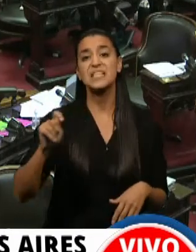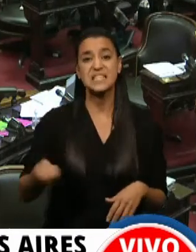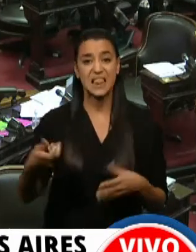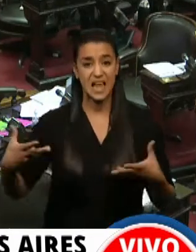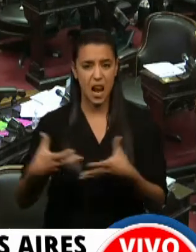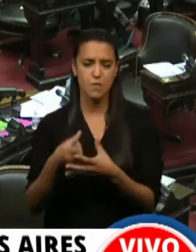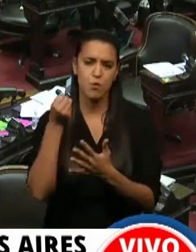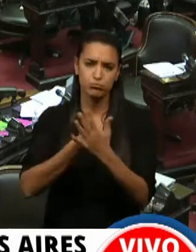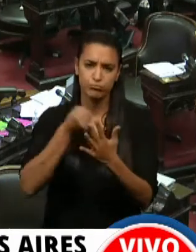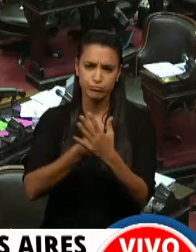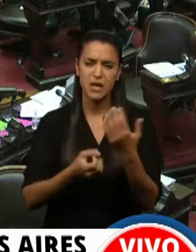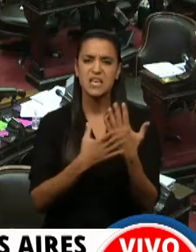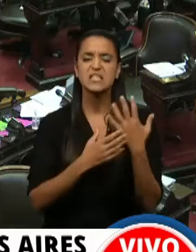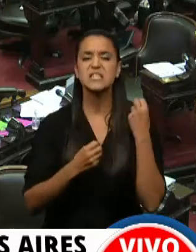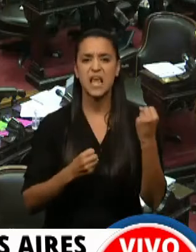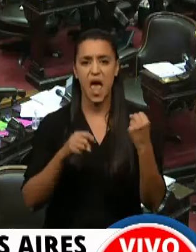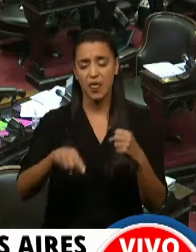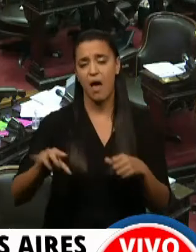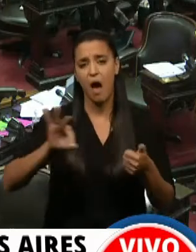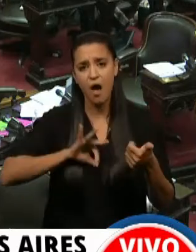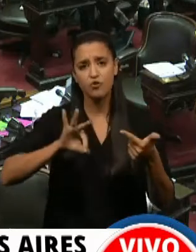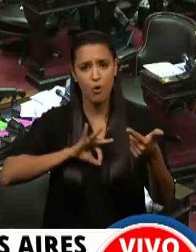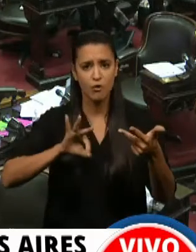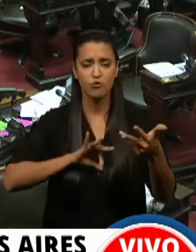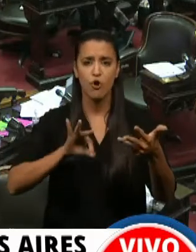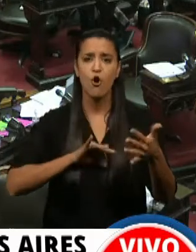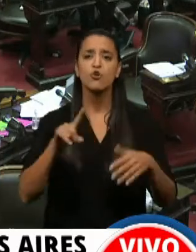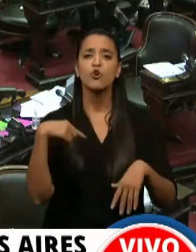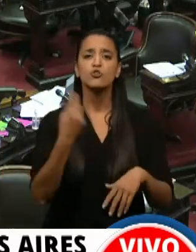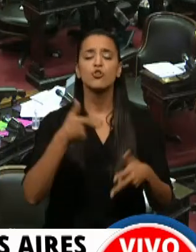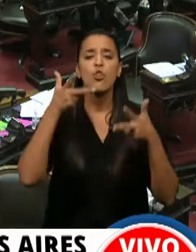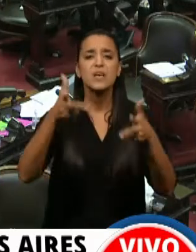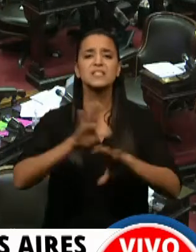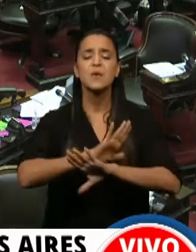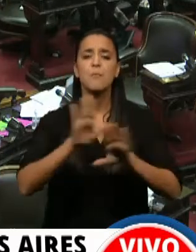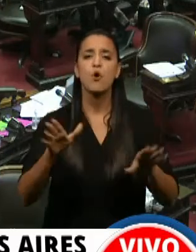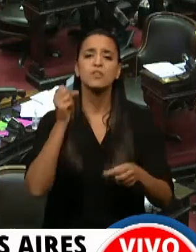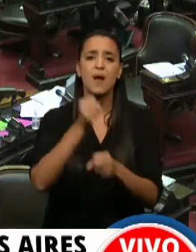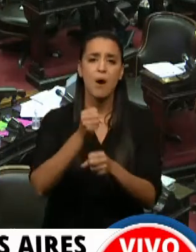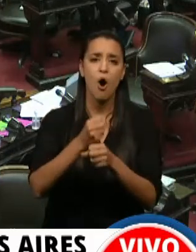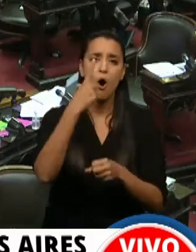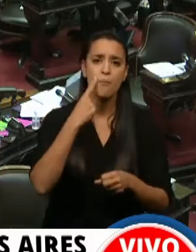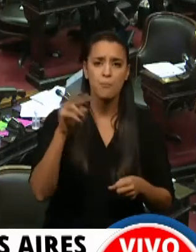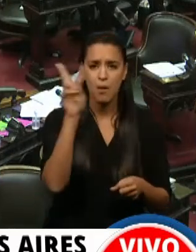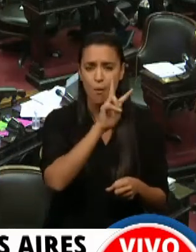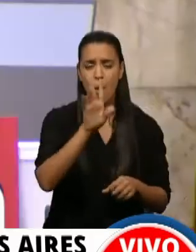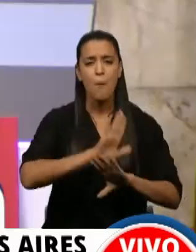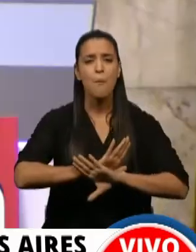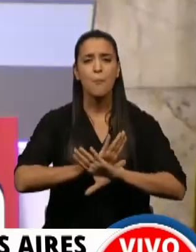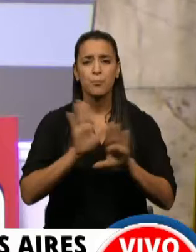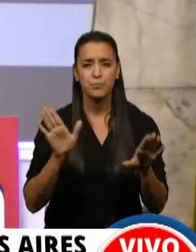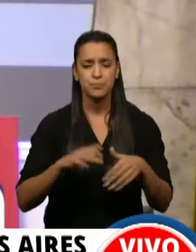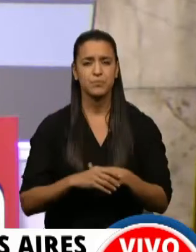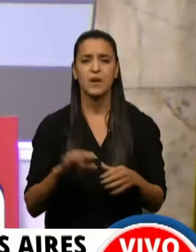combativo y de la izquierda, como lo venimos haciendo en todos estos años, decimos que ningún trabajador, ninguna trabajadora bajo convenio,